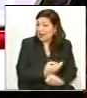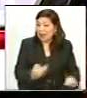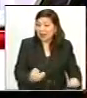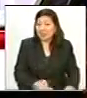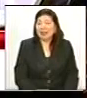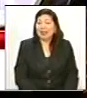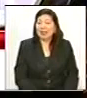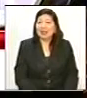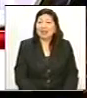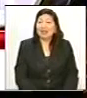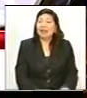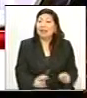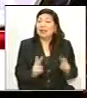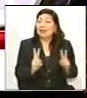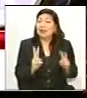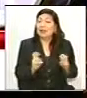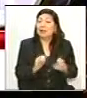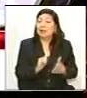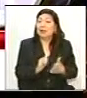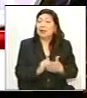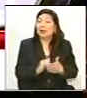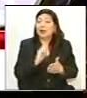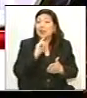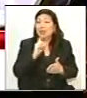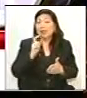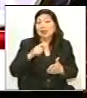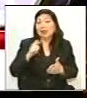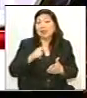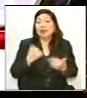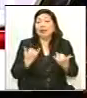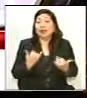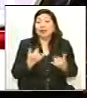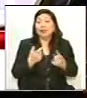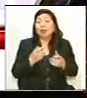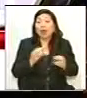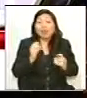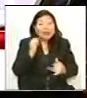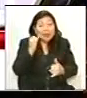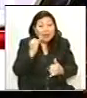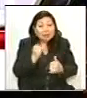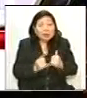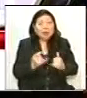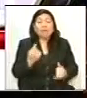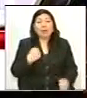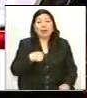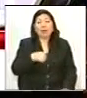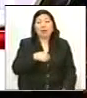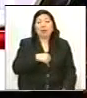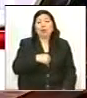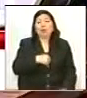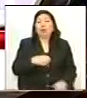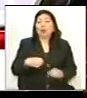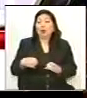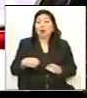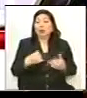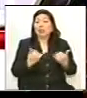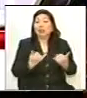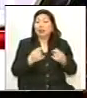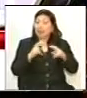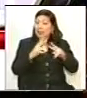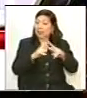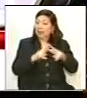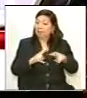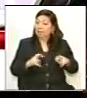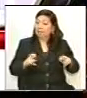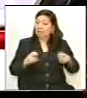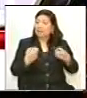Entonces, el tema es, necesitamos que eso concluya para nosotros poder hacer esa